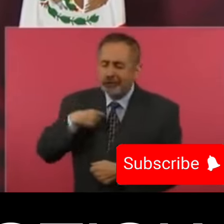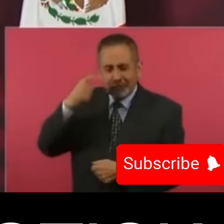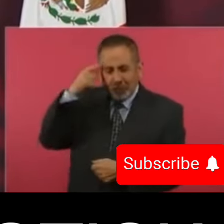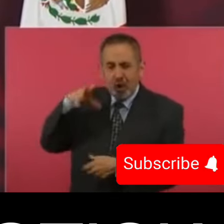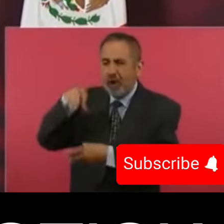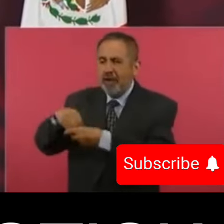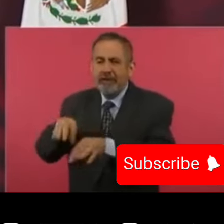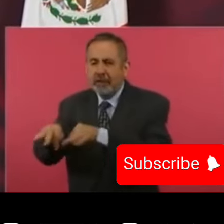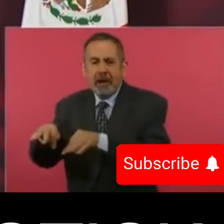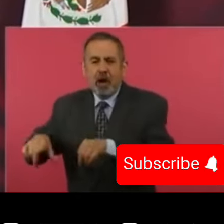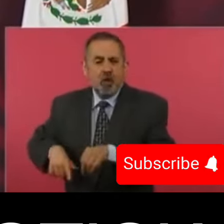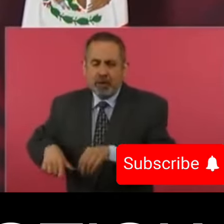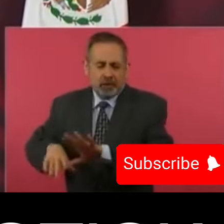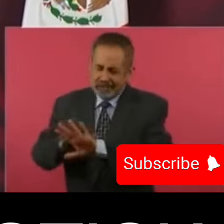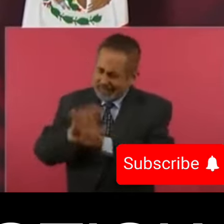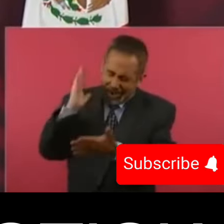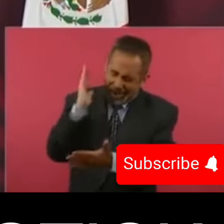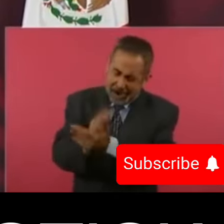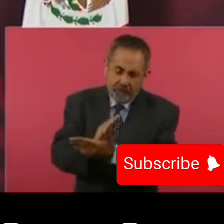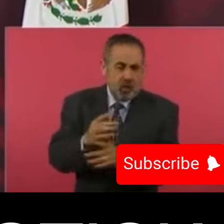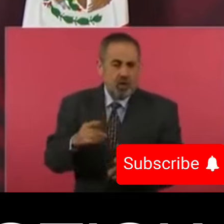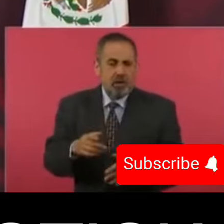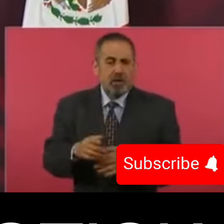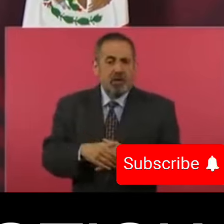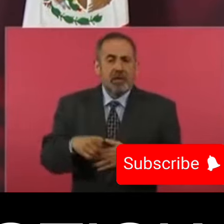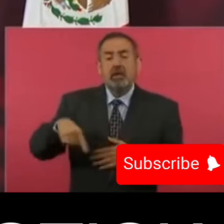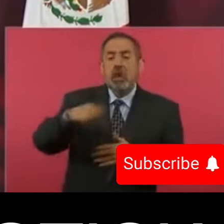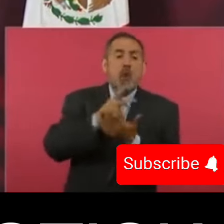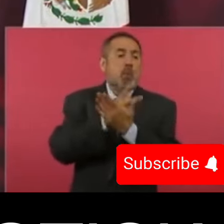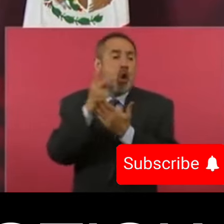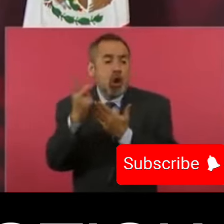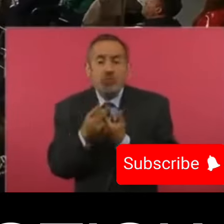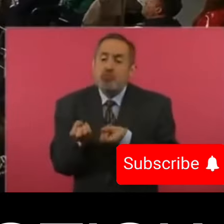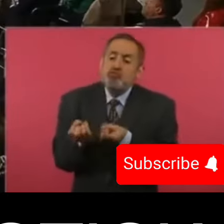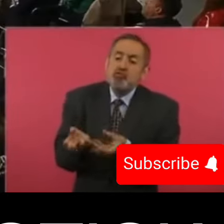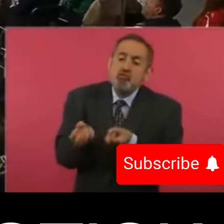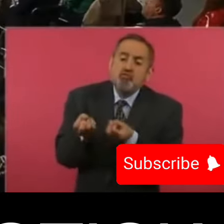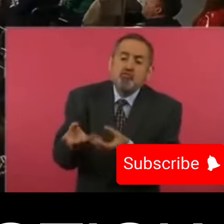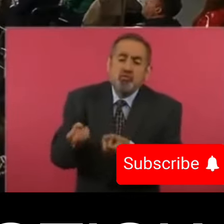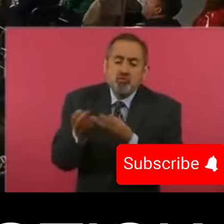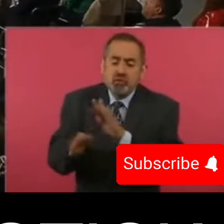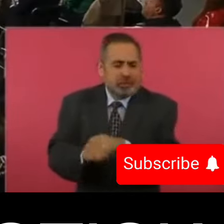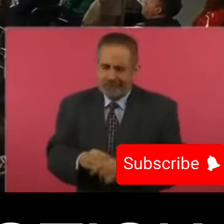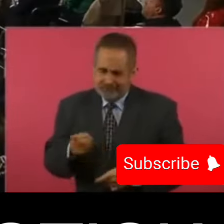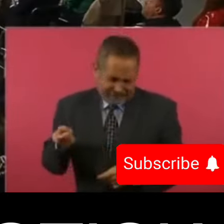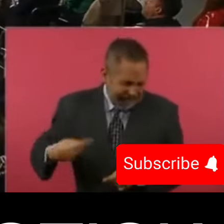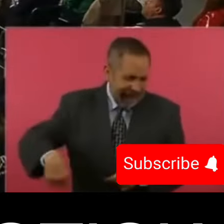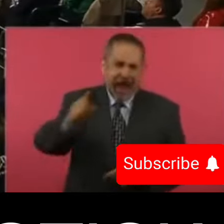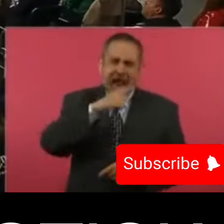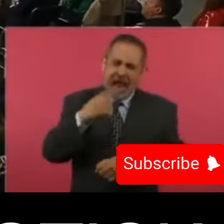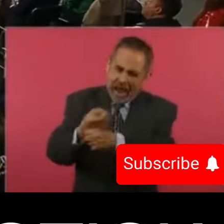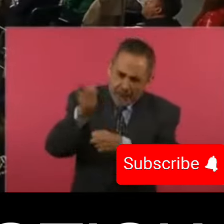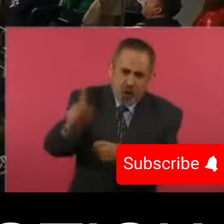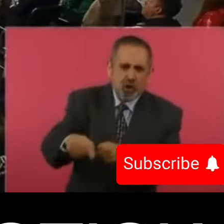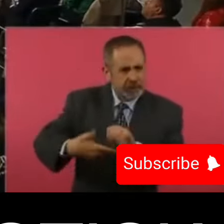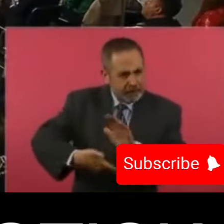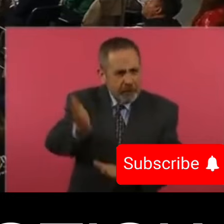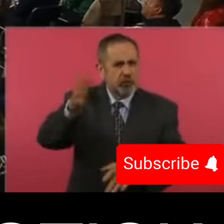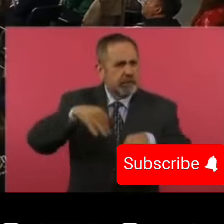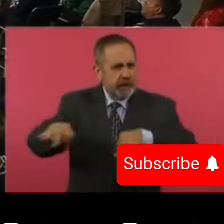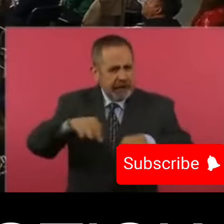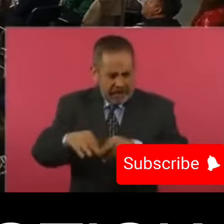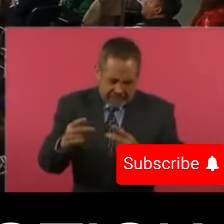tampoco en el país Ya se acabó que estés recibiendo programas sociales a trabajar cabrones como dice